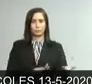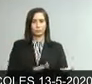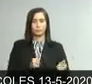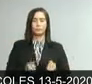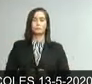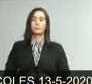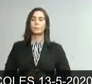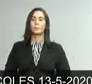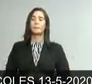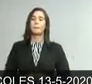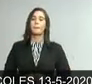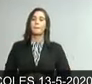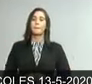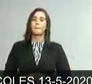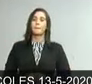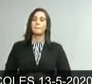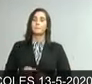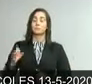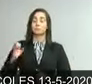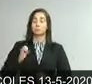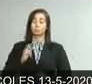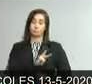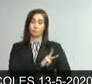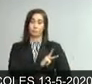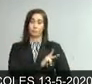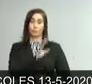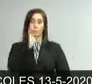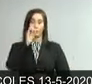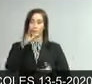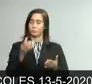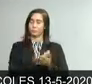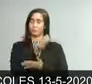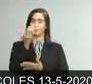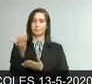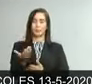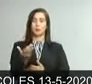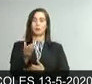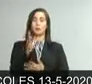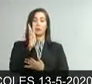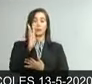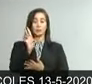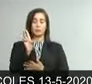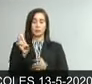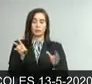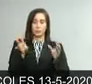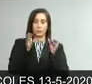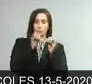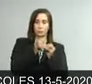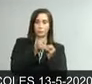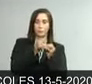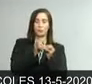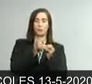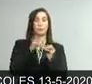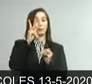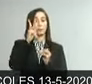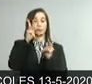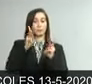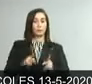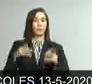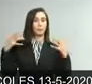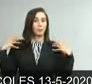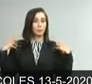Elías Piña, Piña, cero casos nuevos, siete acumulados, dos